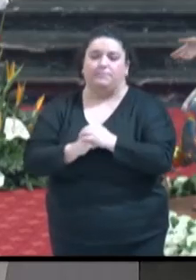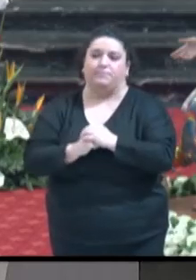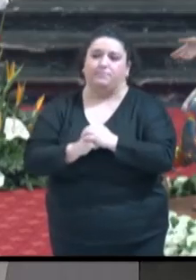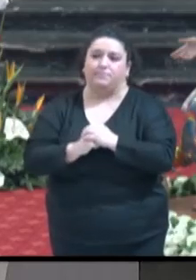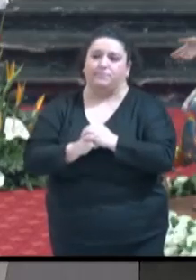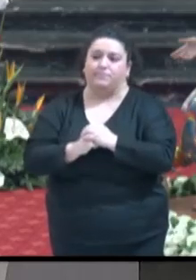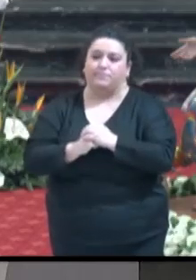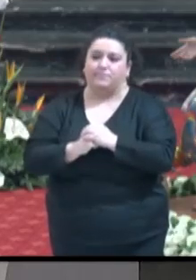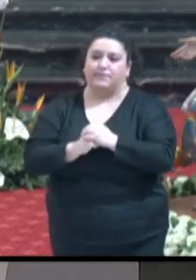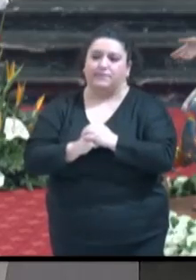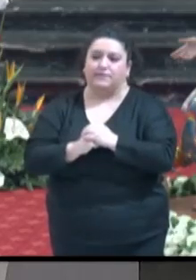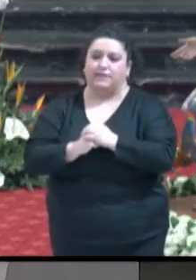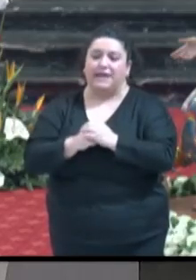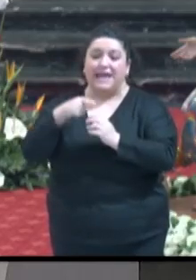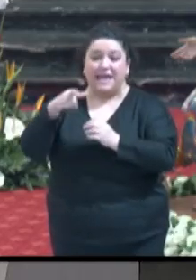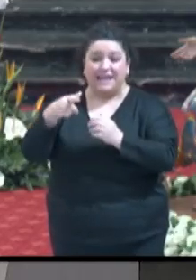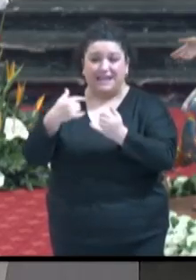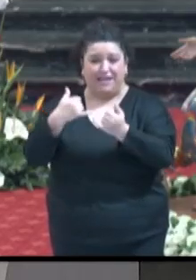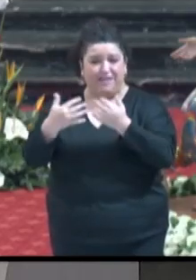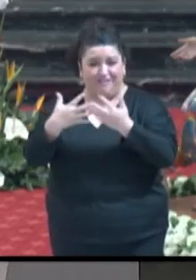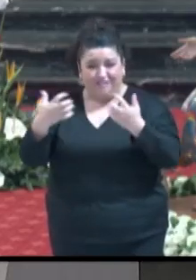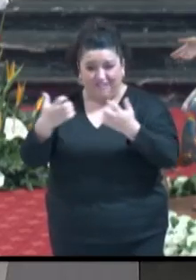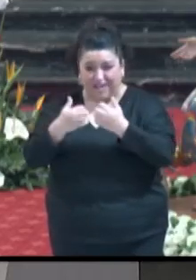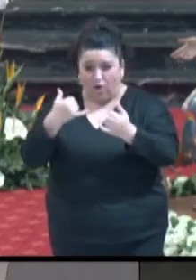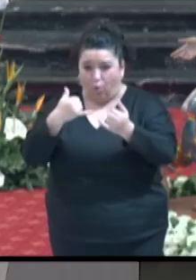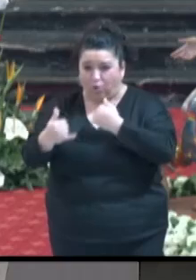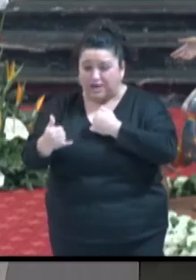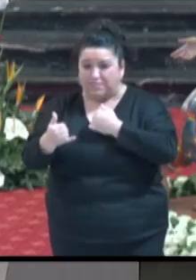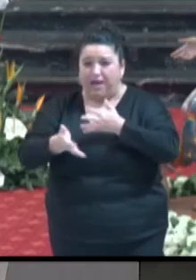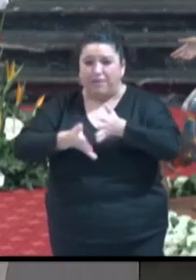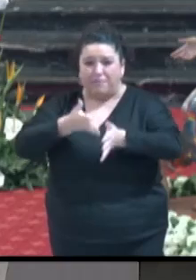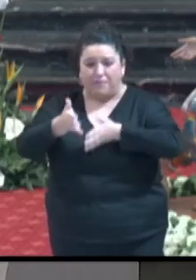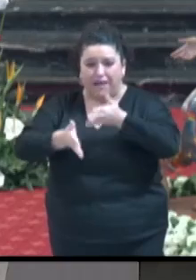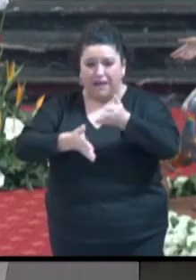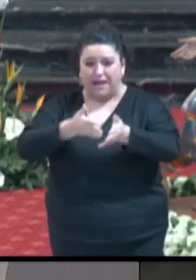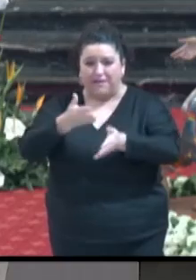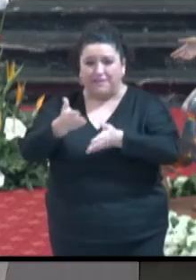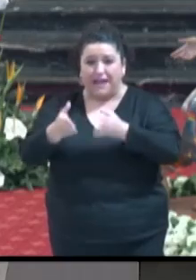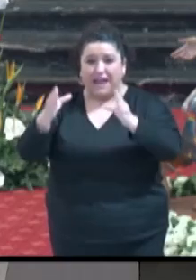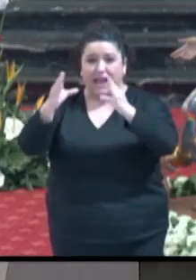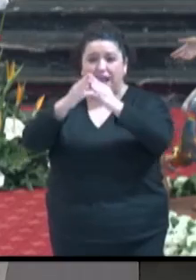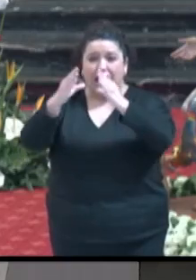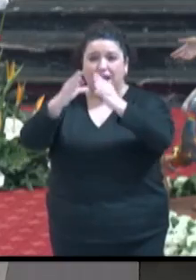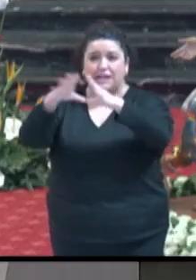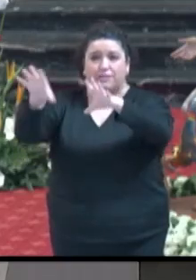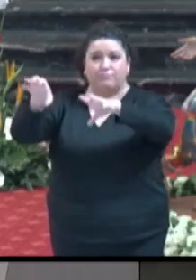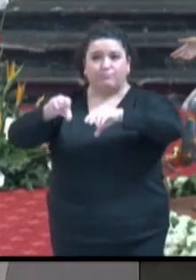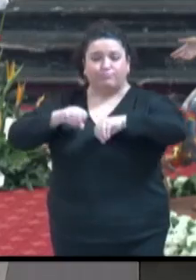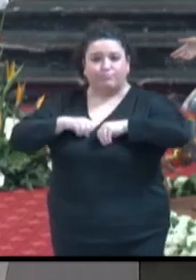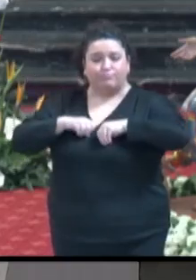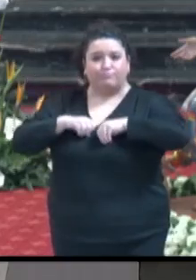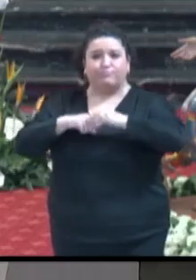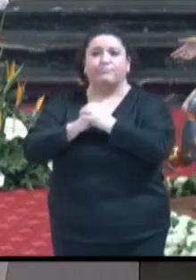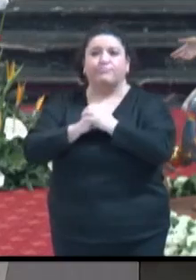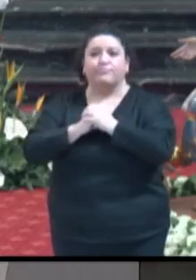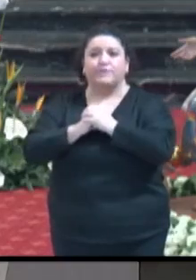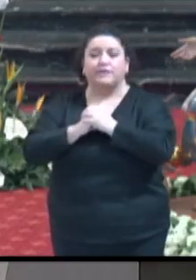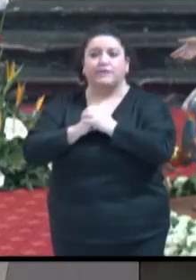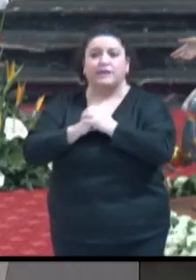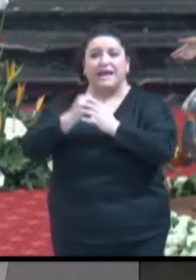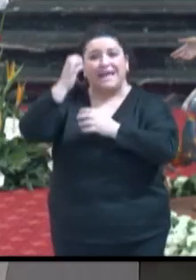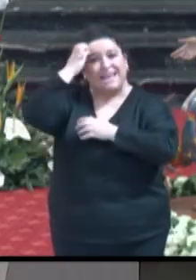fin estas últimas palabras las ha tomado la iglesia en el Credo y su